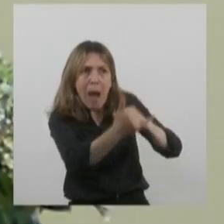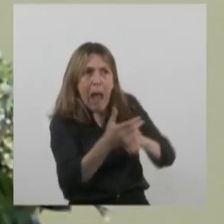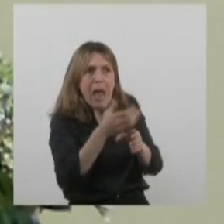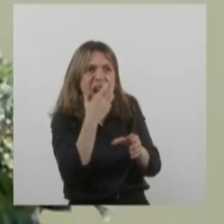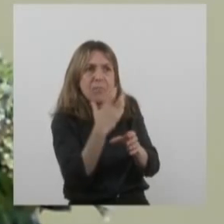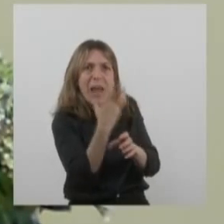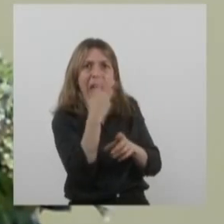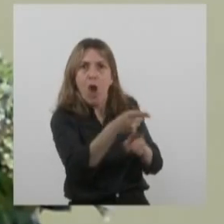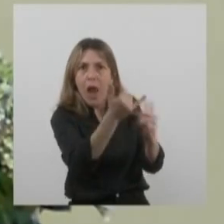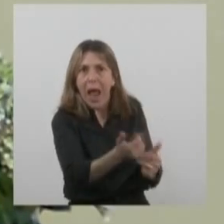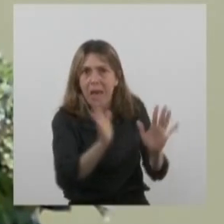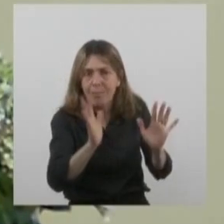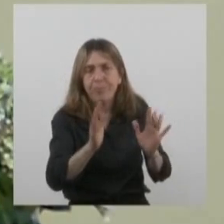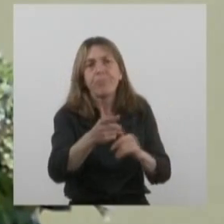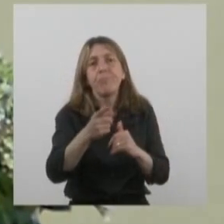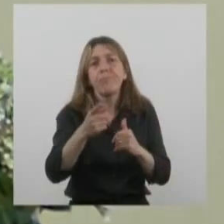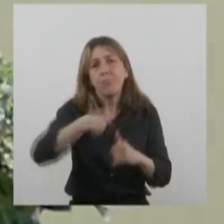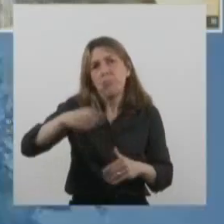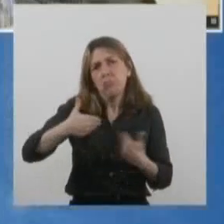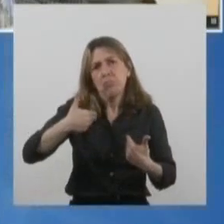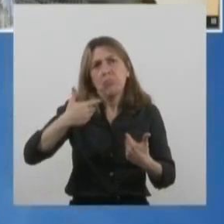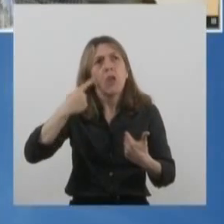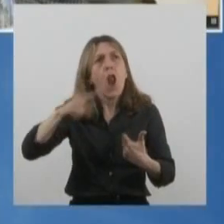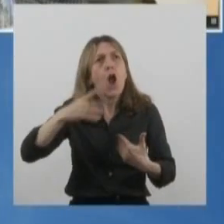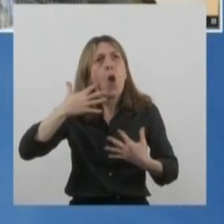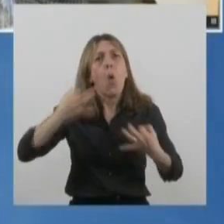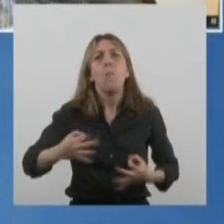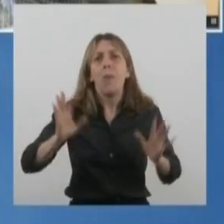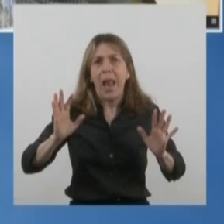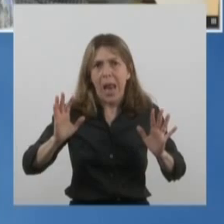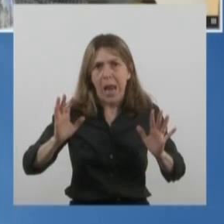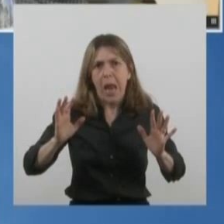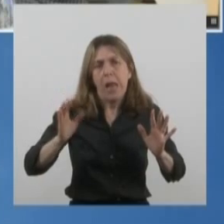Y nosotros con eso pudimos cumplir y tener la tranquilidad de que